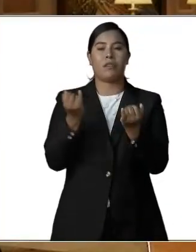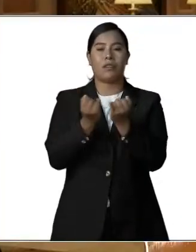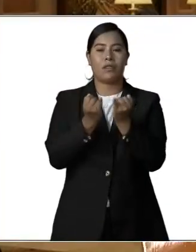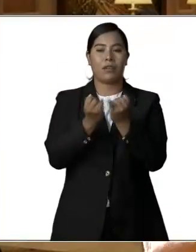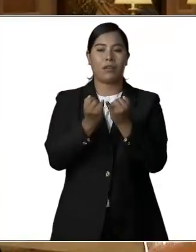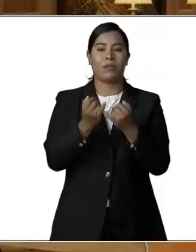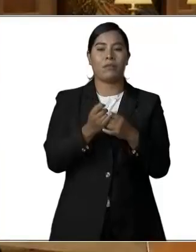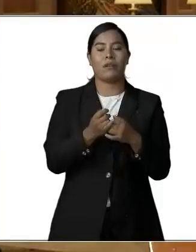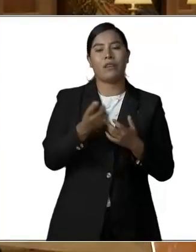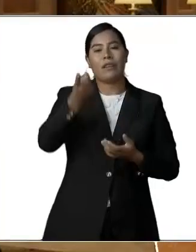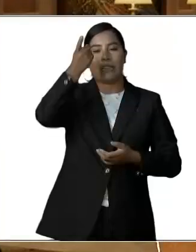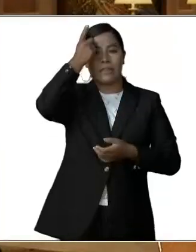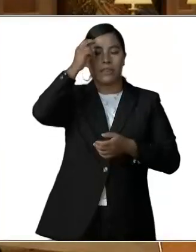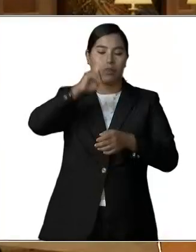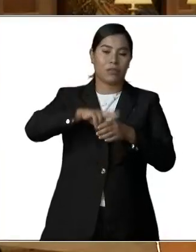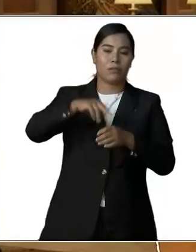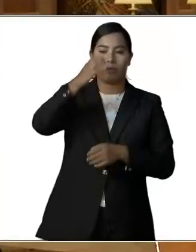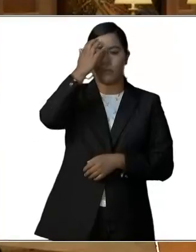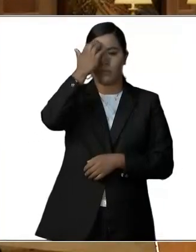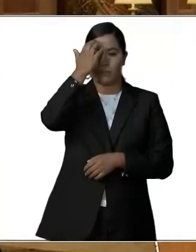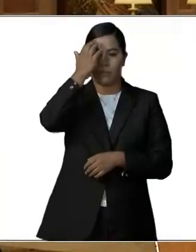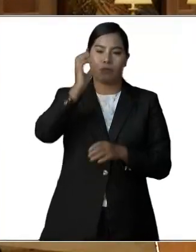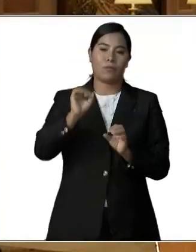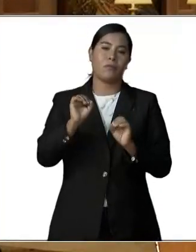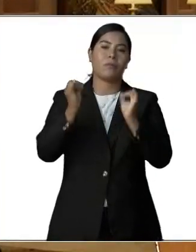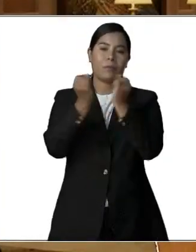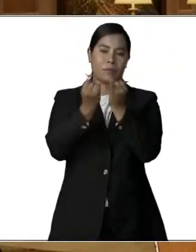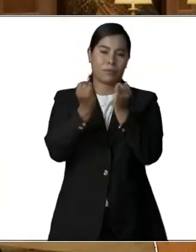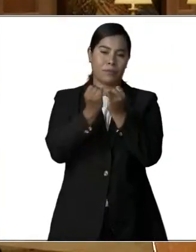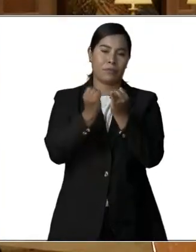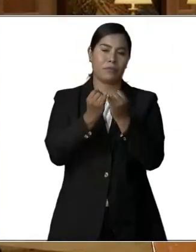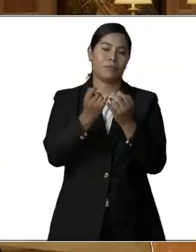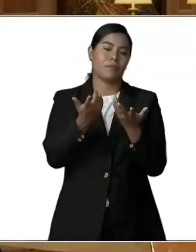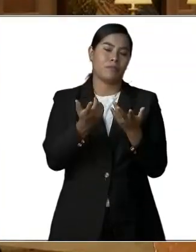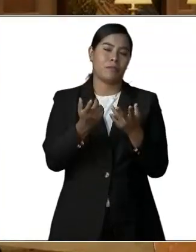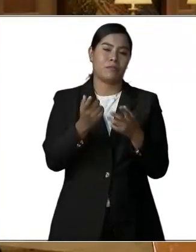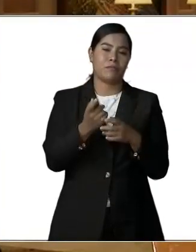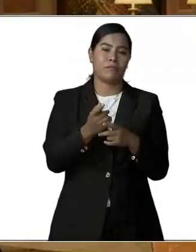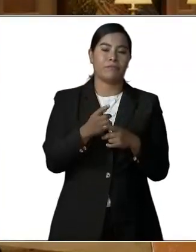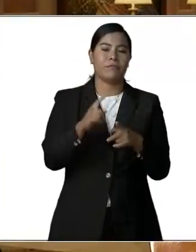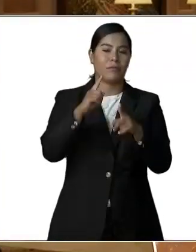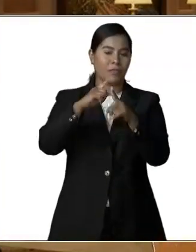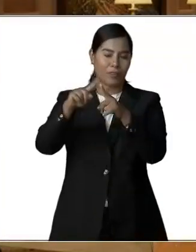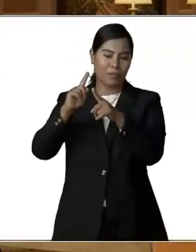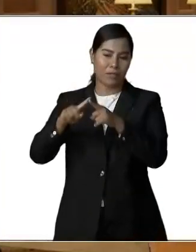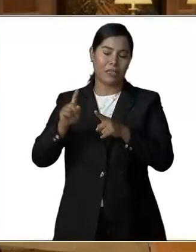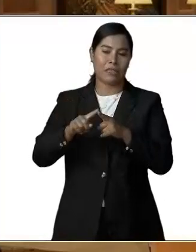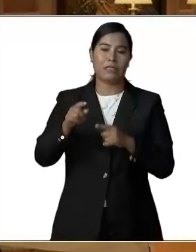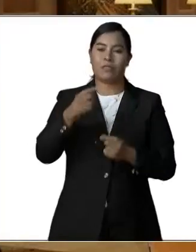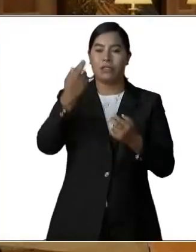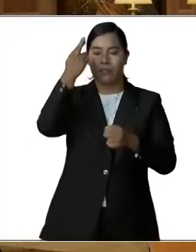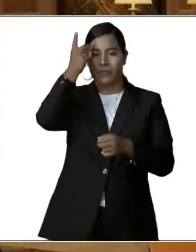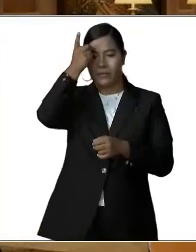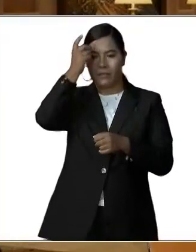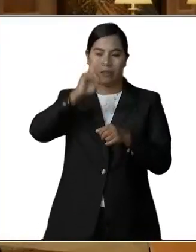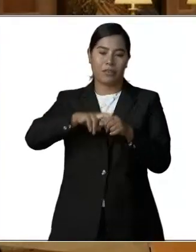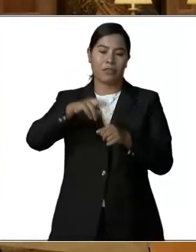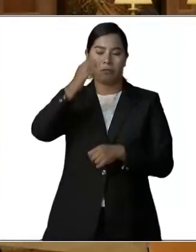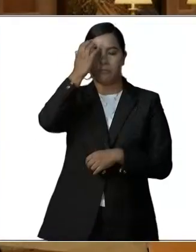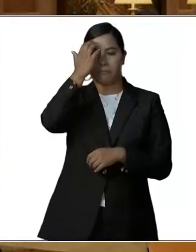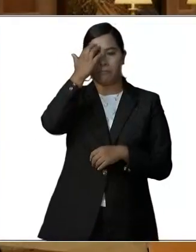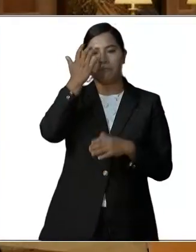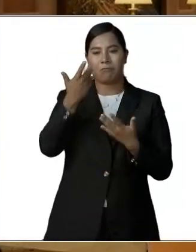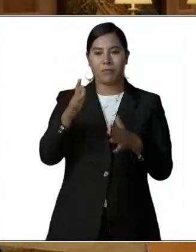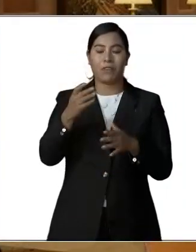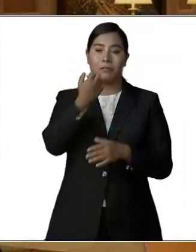ya el director conoce o se quedan las bases de otras rondallas con los elementos, ya sea el solista o los que declaman ahí, o las bases, sí, voces bases, las que le llamamos,